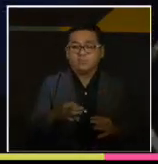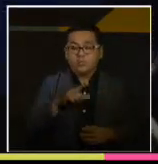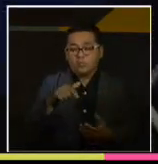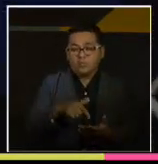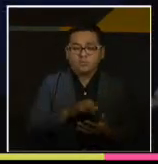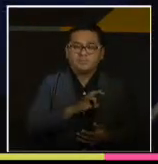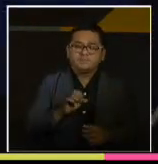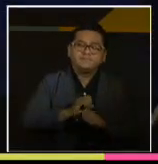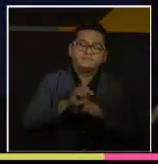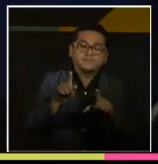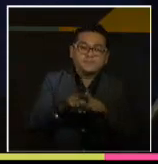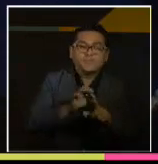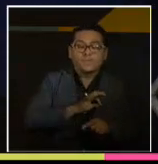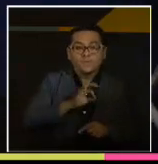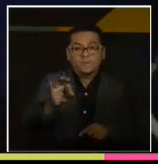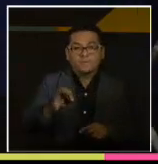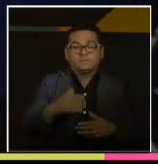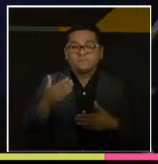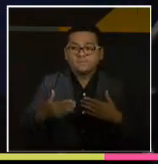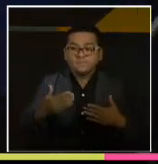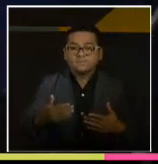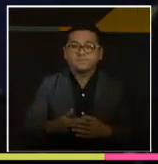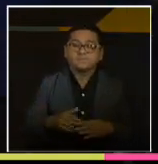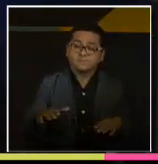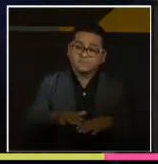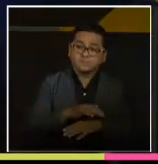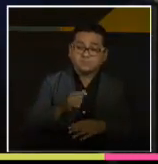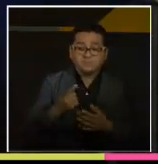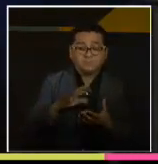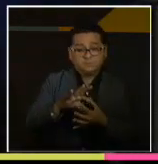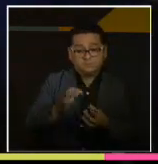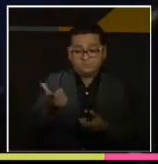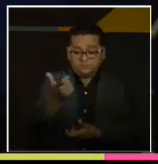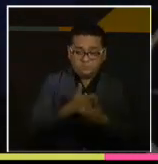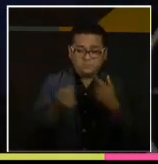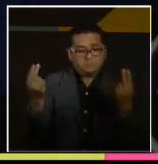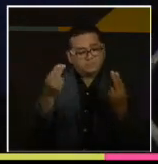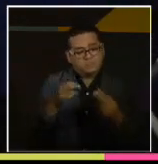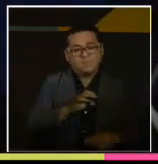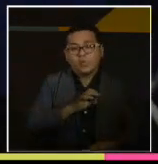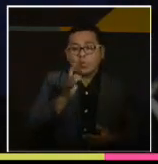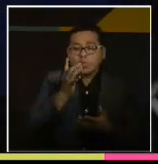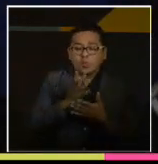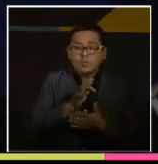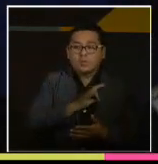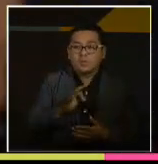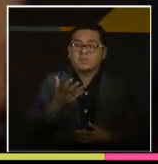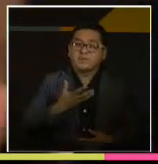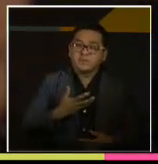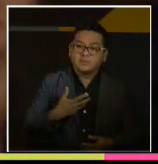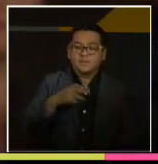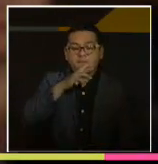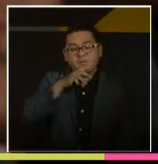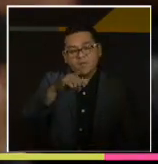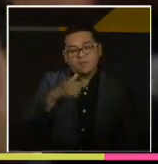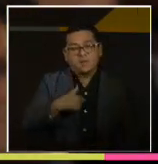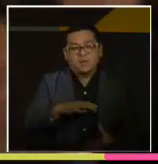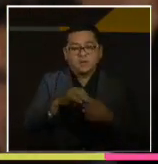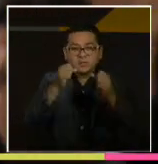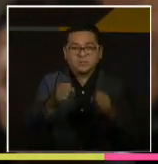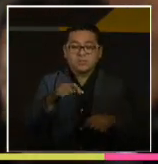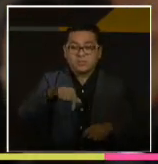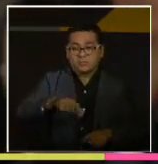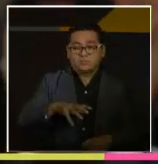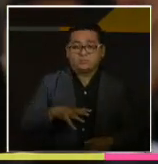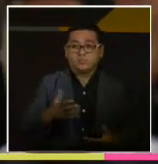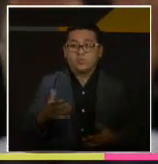por supuesto también que podamos generar las condiciones de inversión que se necesitan, no solamente manteniendo, sino mejorando la seguridad que